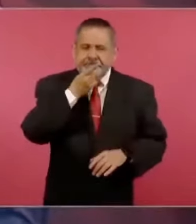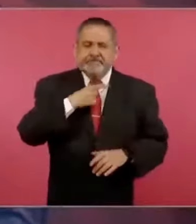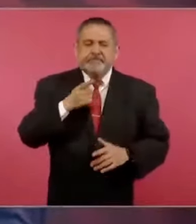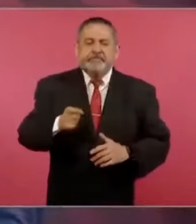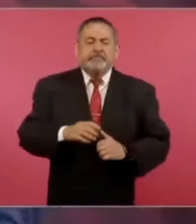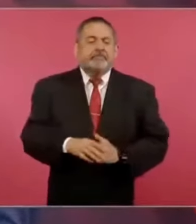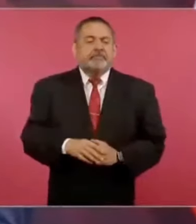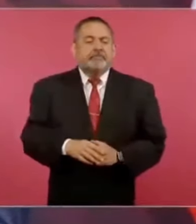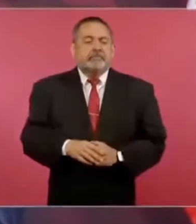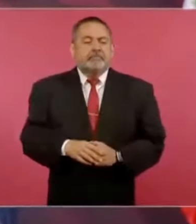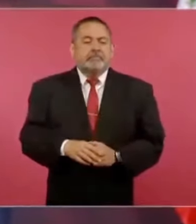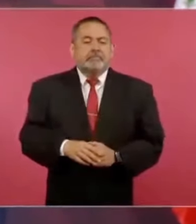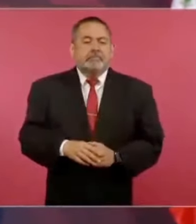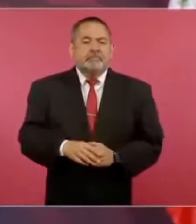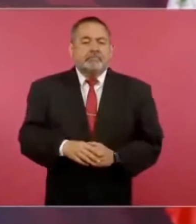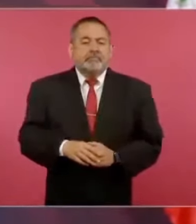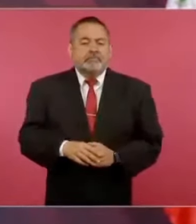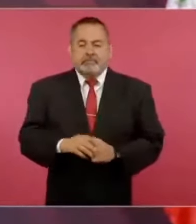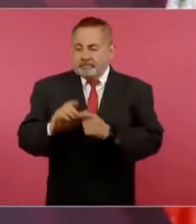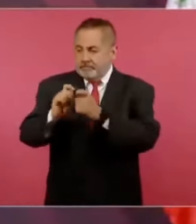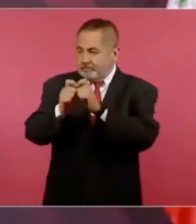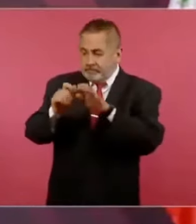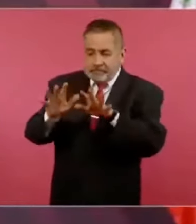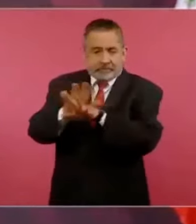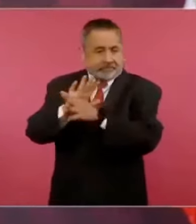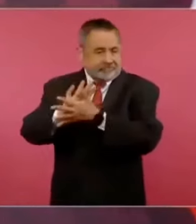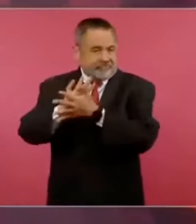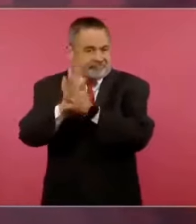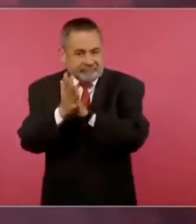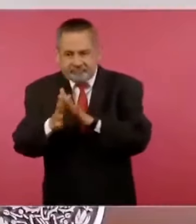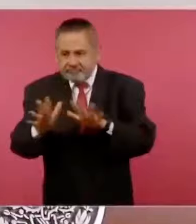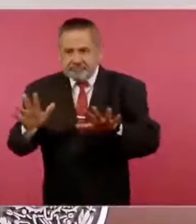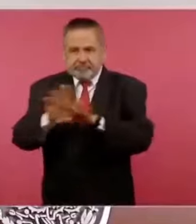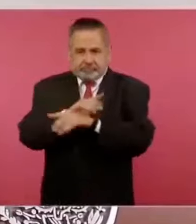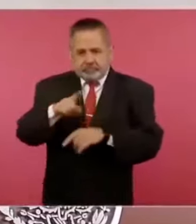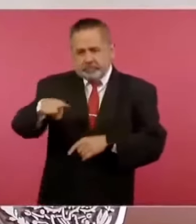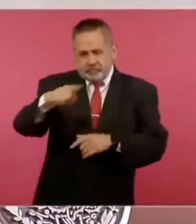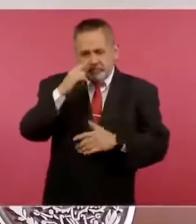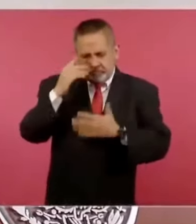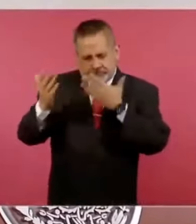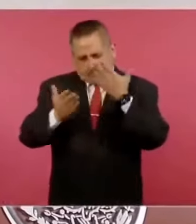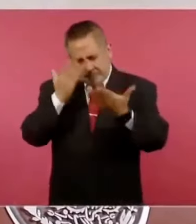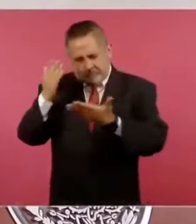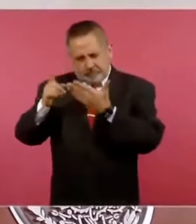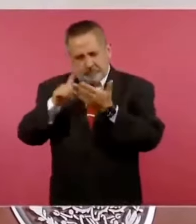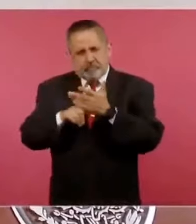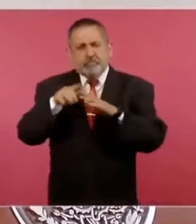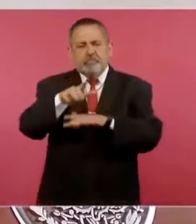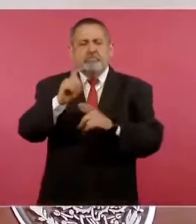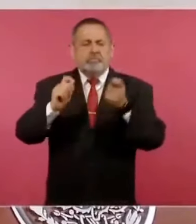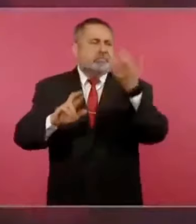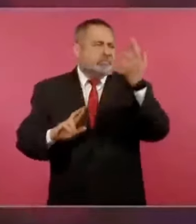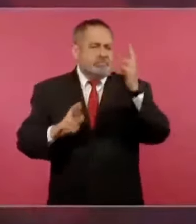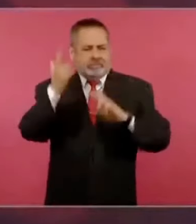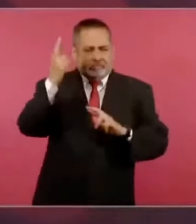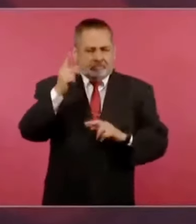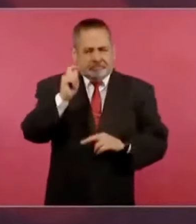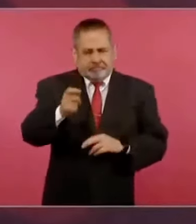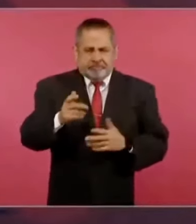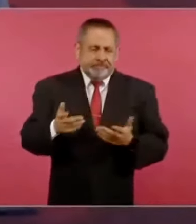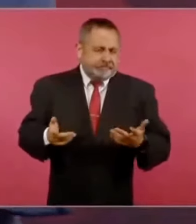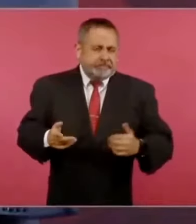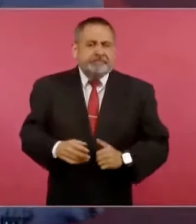sobre los procesos de cambio, de transformación, los que han estudiado sobre las revoluciones, si se